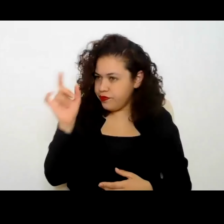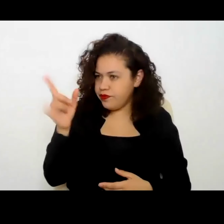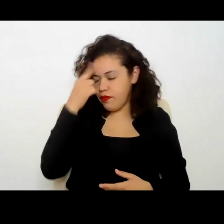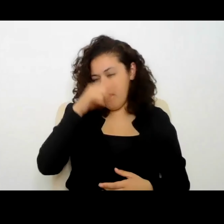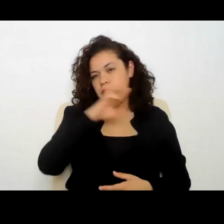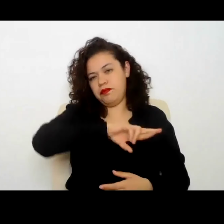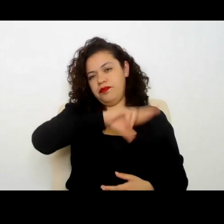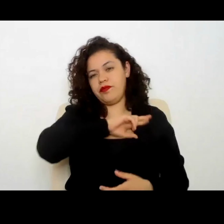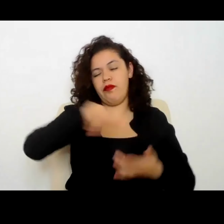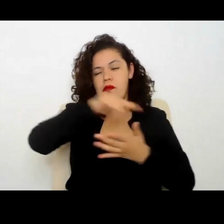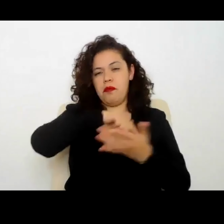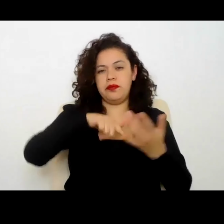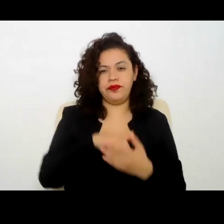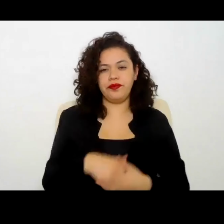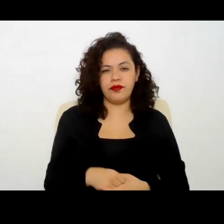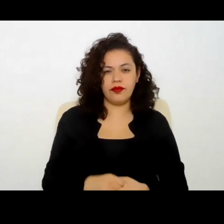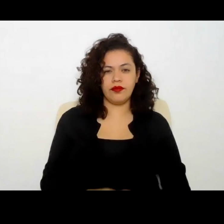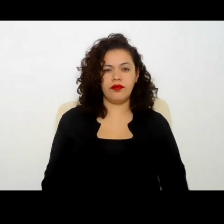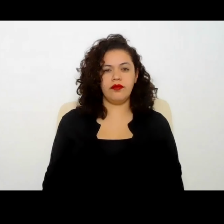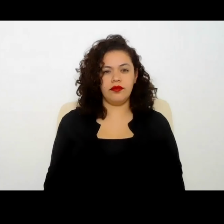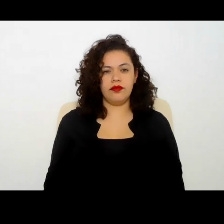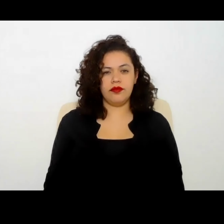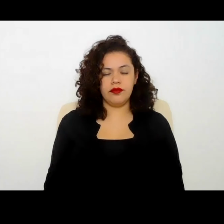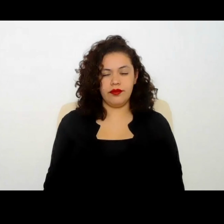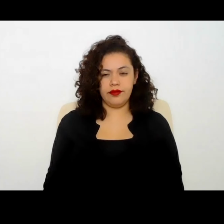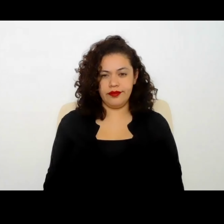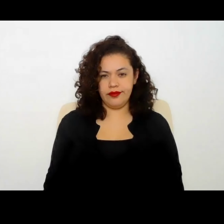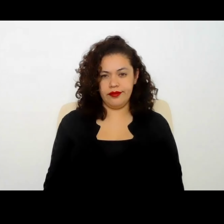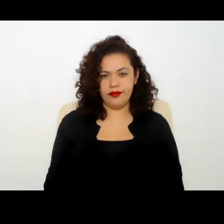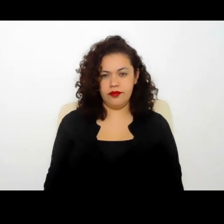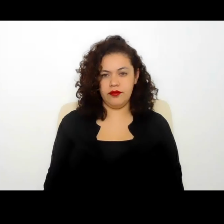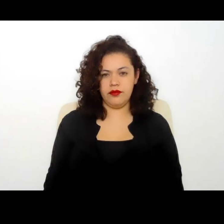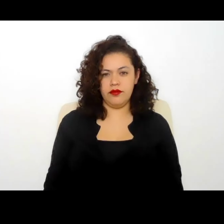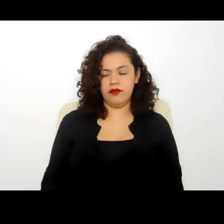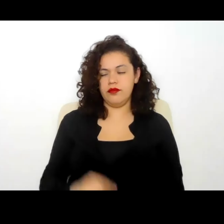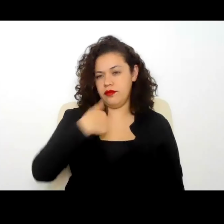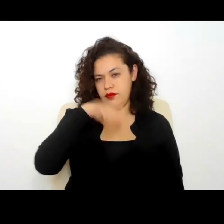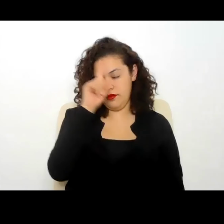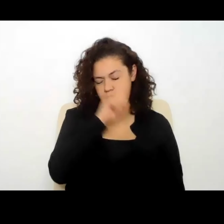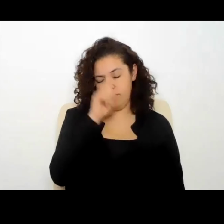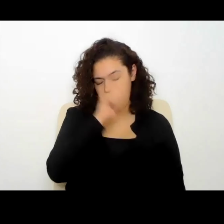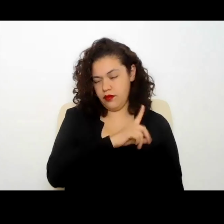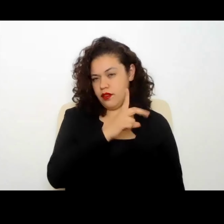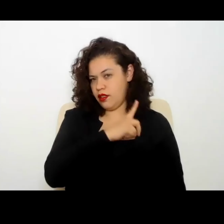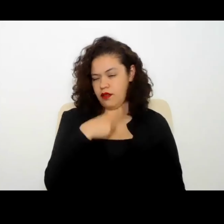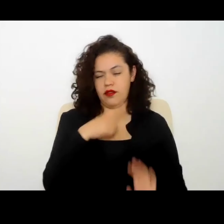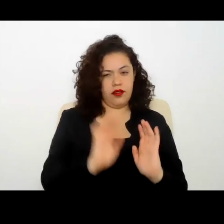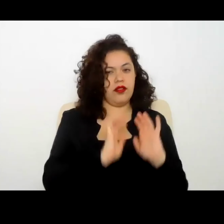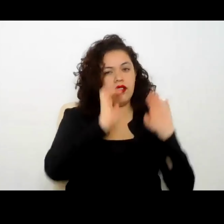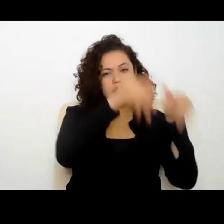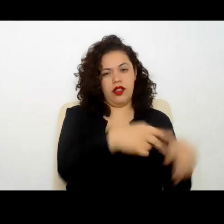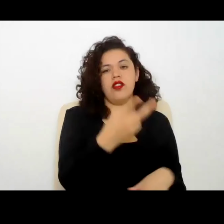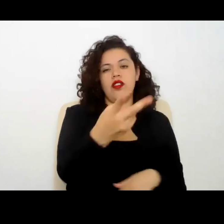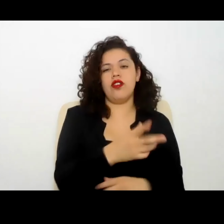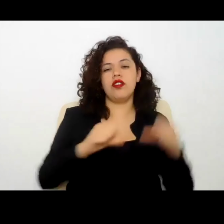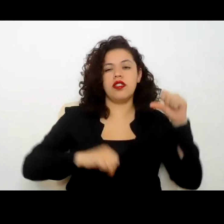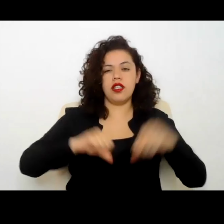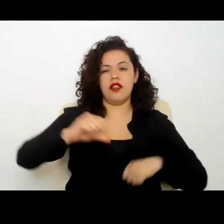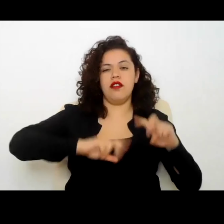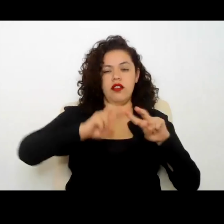ahí lo que te sugeriría hacer es que se den de alta con 2 actividades